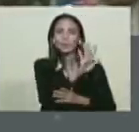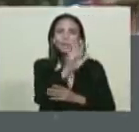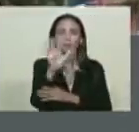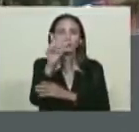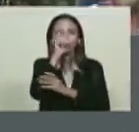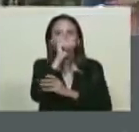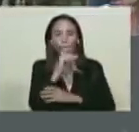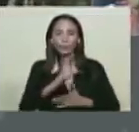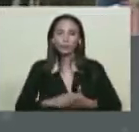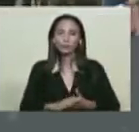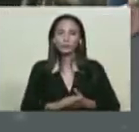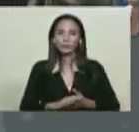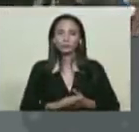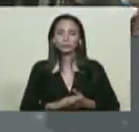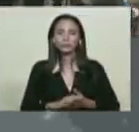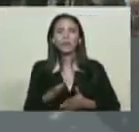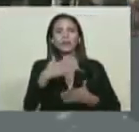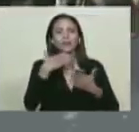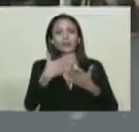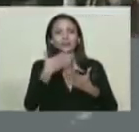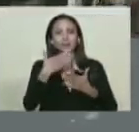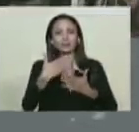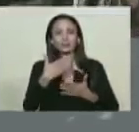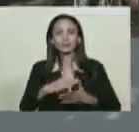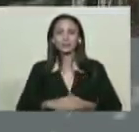¡25 años, pues! Gracias.